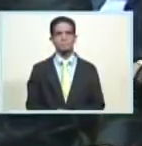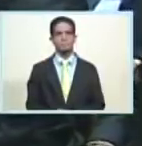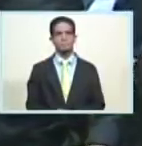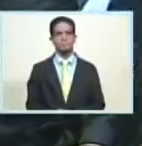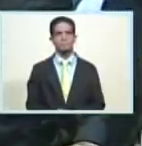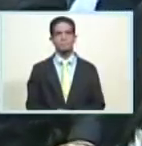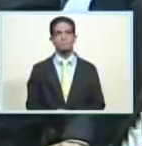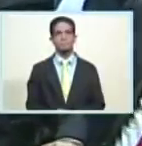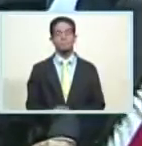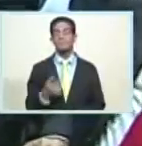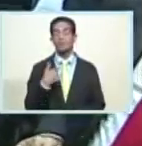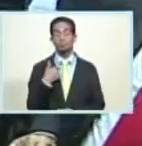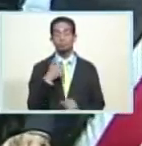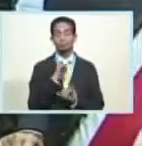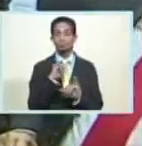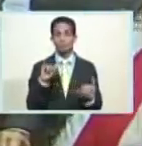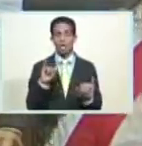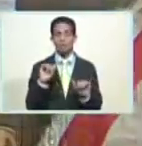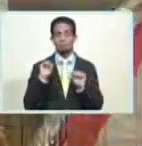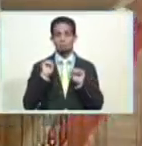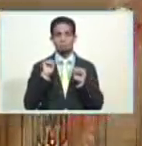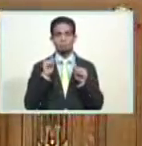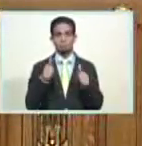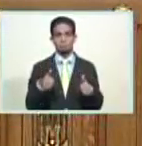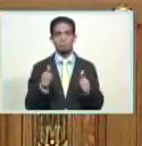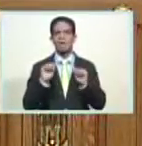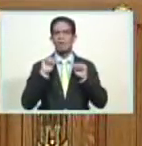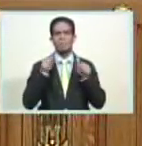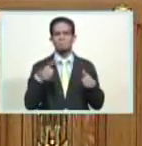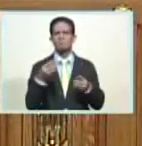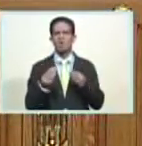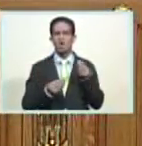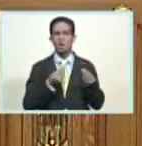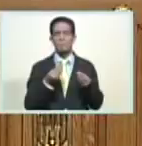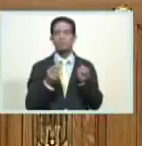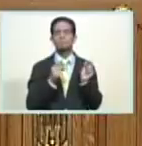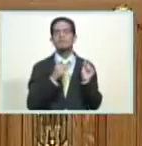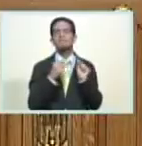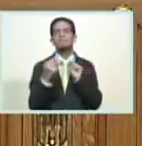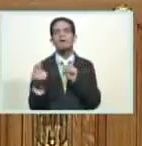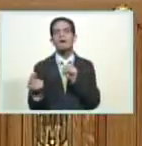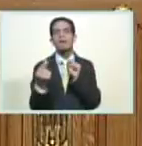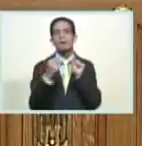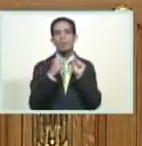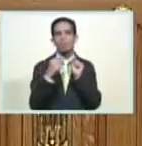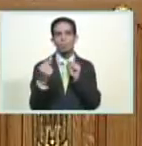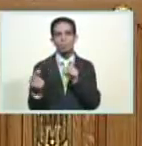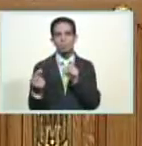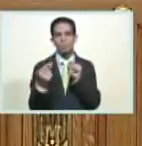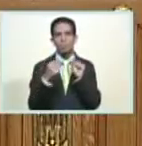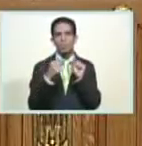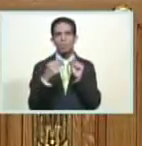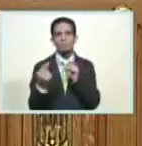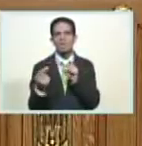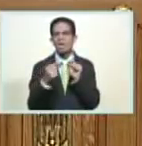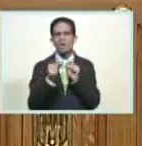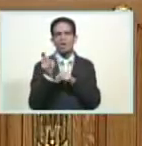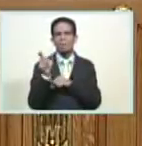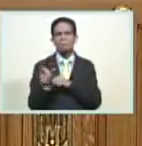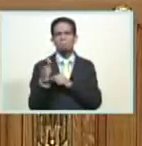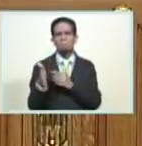Y yo arranqué, dije que iba a arrancar con un gran diálogo. Ya tengo agendado diálogo político,